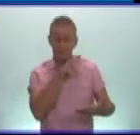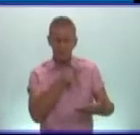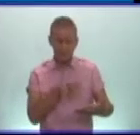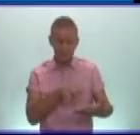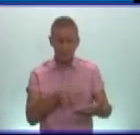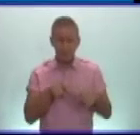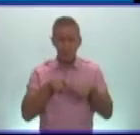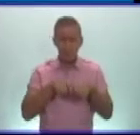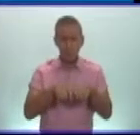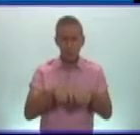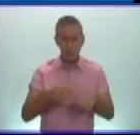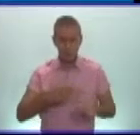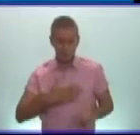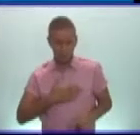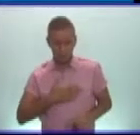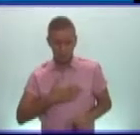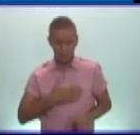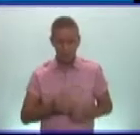conmigo.